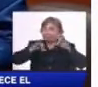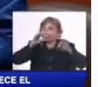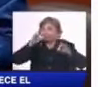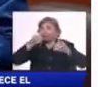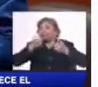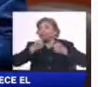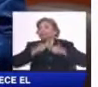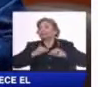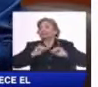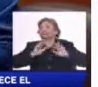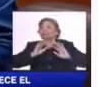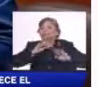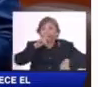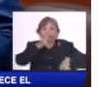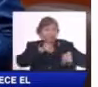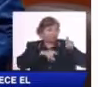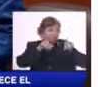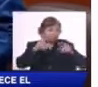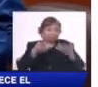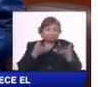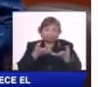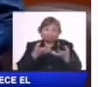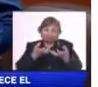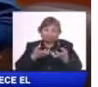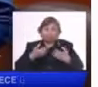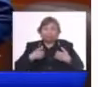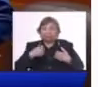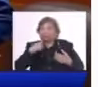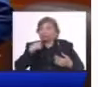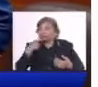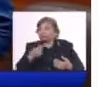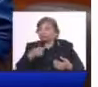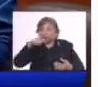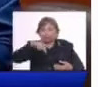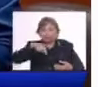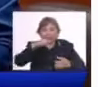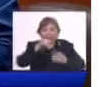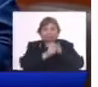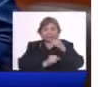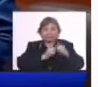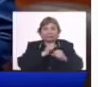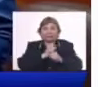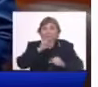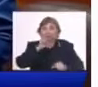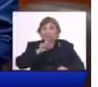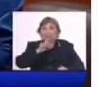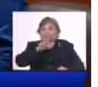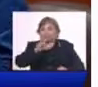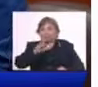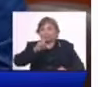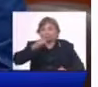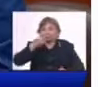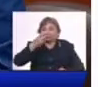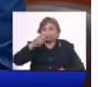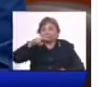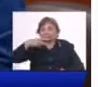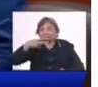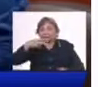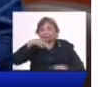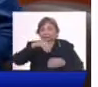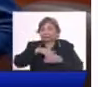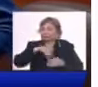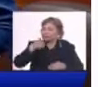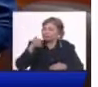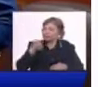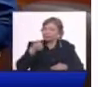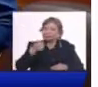posible. Para algunos que hemos querido que las elecciones sean este año 2023, primera y segunda vuelta,